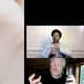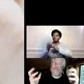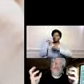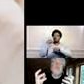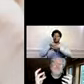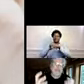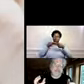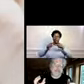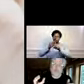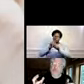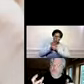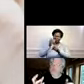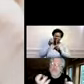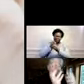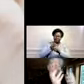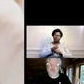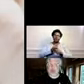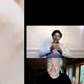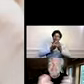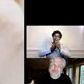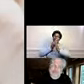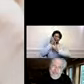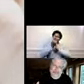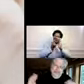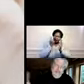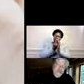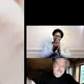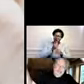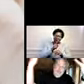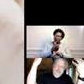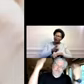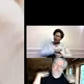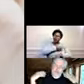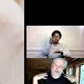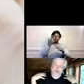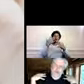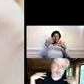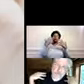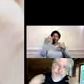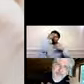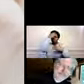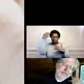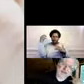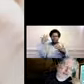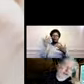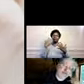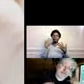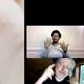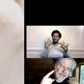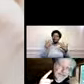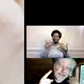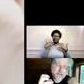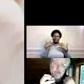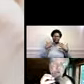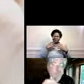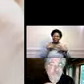estrés, las horas, la vulnerabilidad, el miedo, la ansiedad, lo cual ha caído